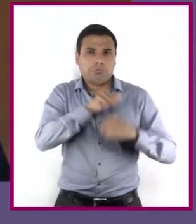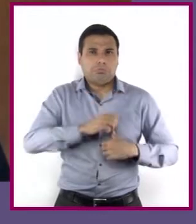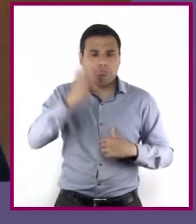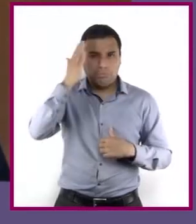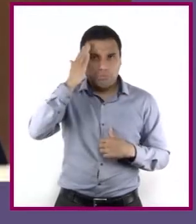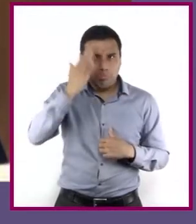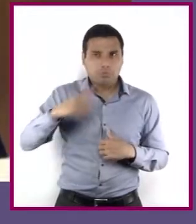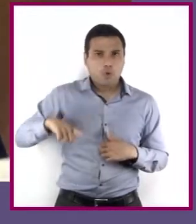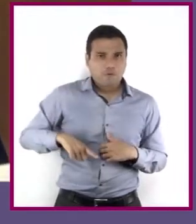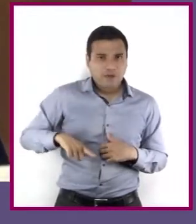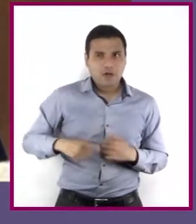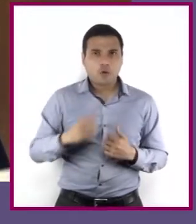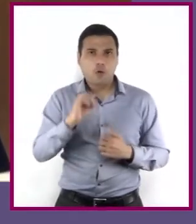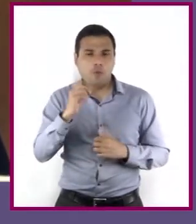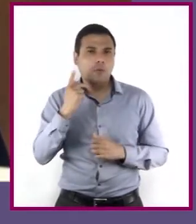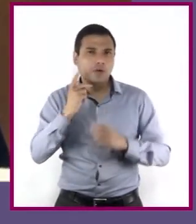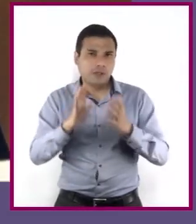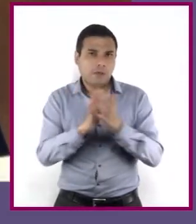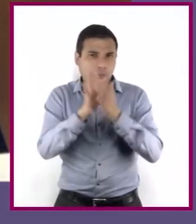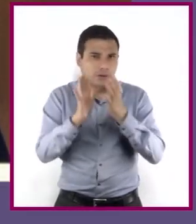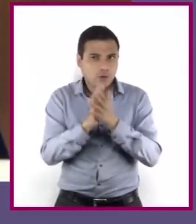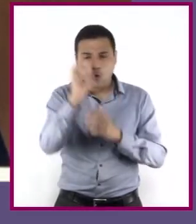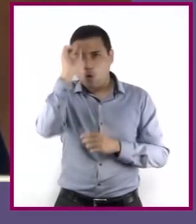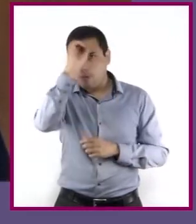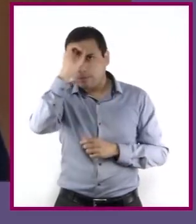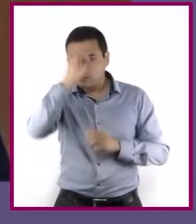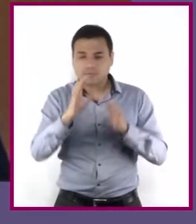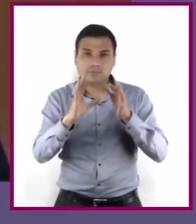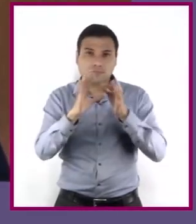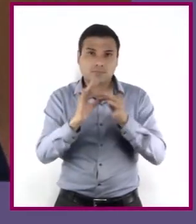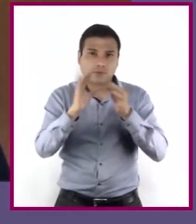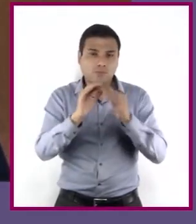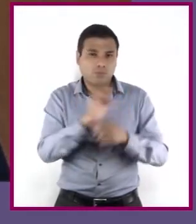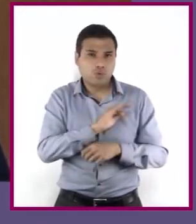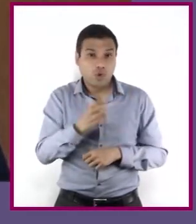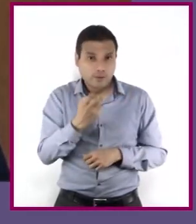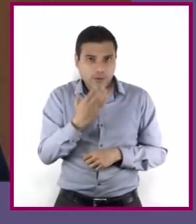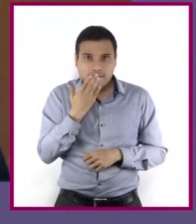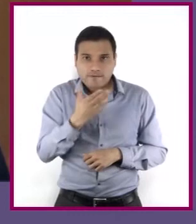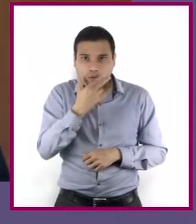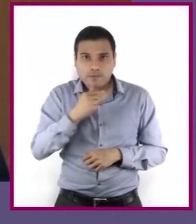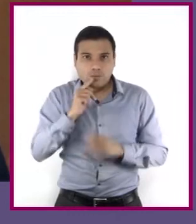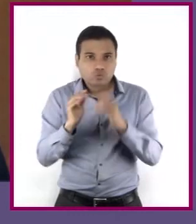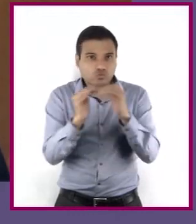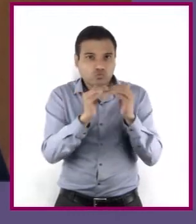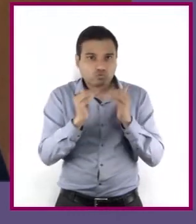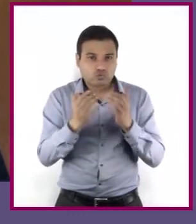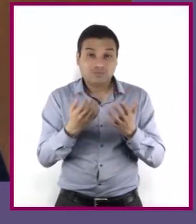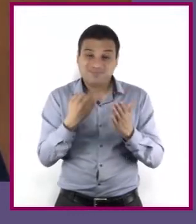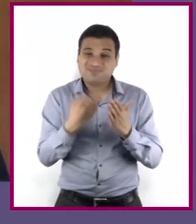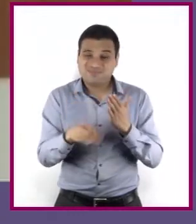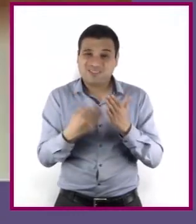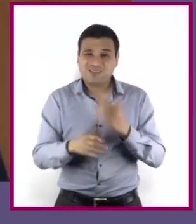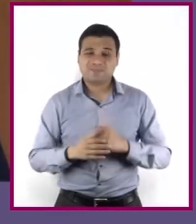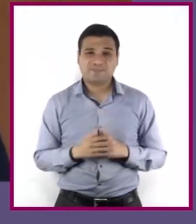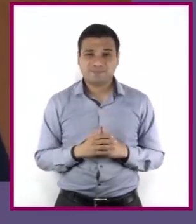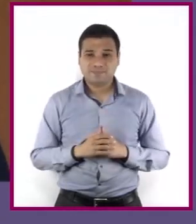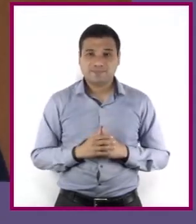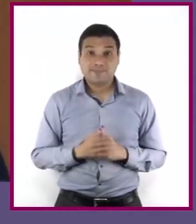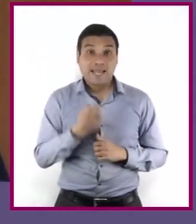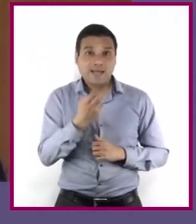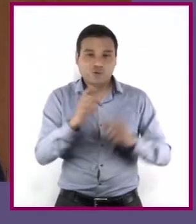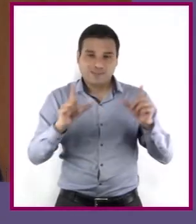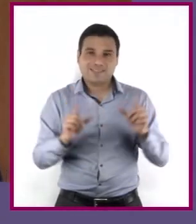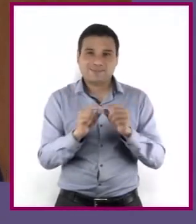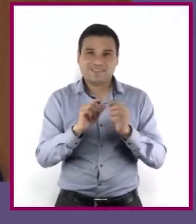nuestros derechos en la vida política y pública. Lo que será una buena forma de alcanzar la igualdad sustantiva que tanto nos falta como sociedad. Eso es todo